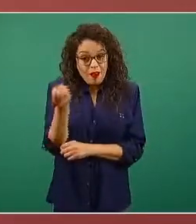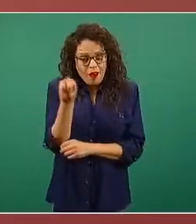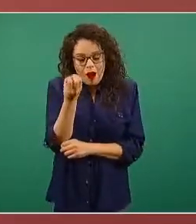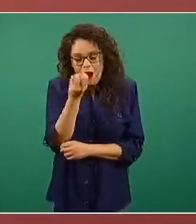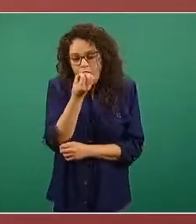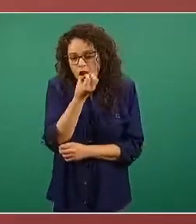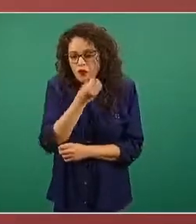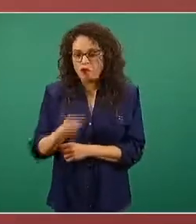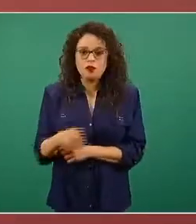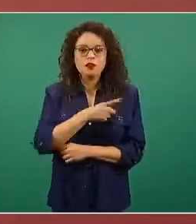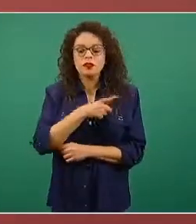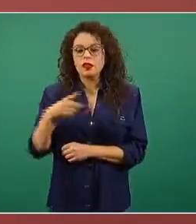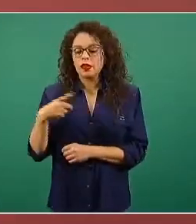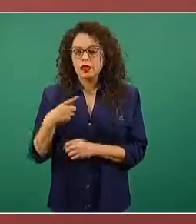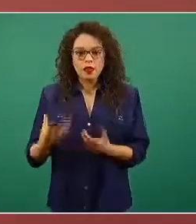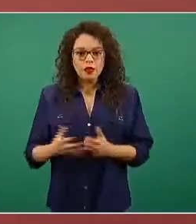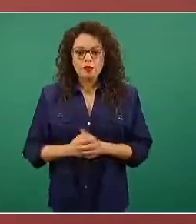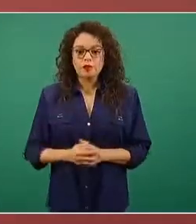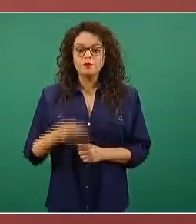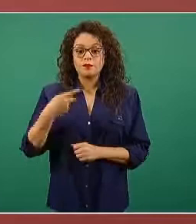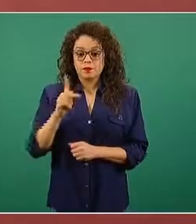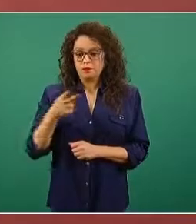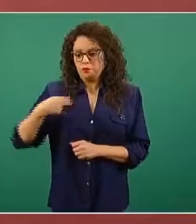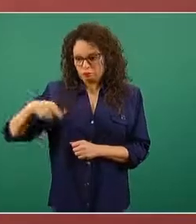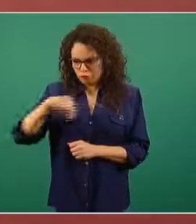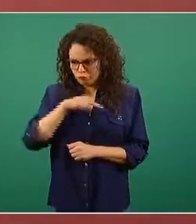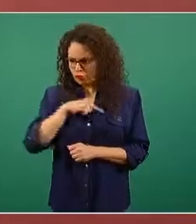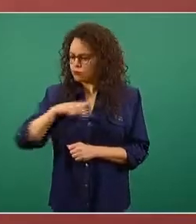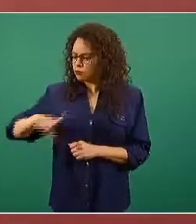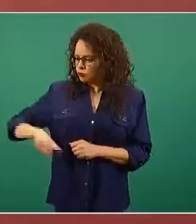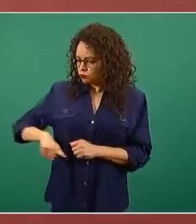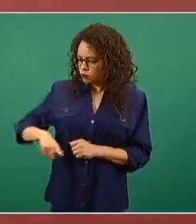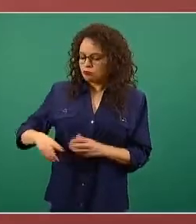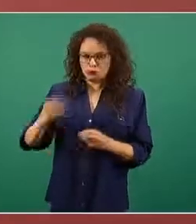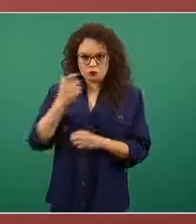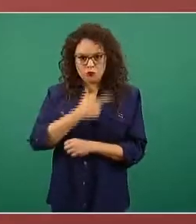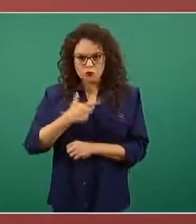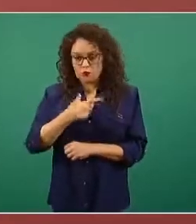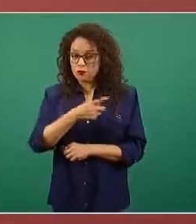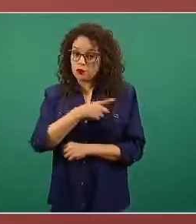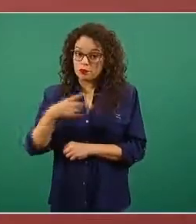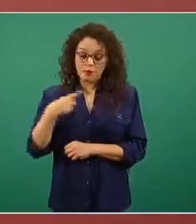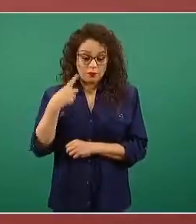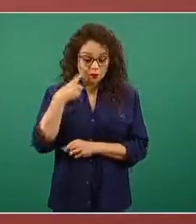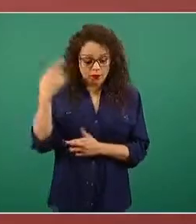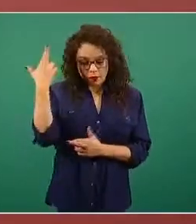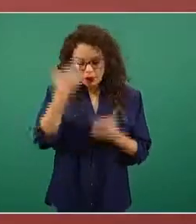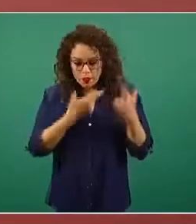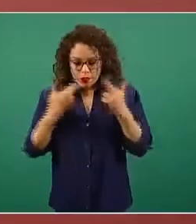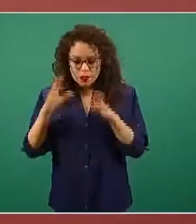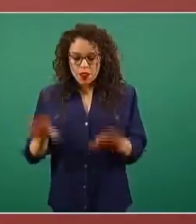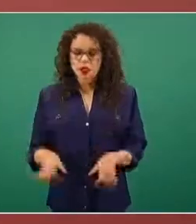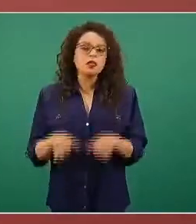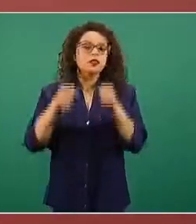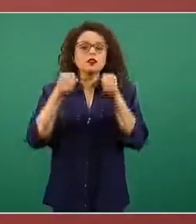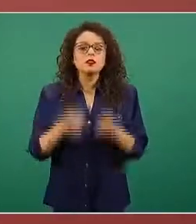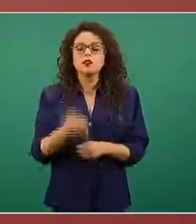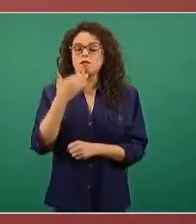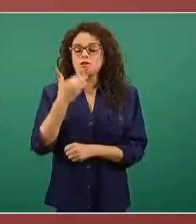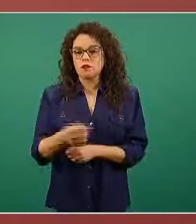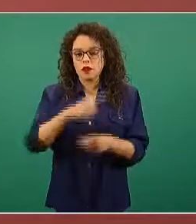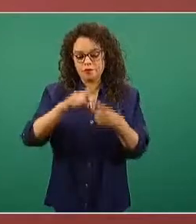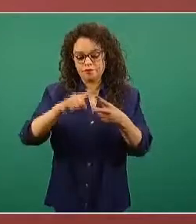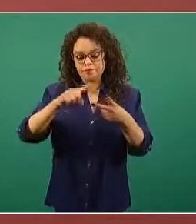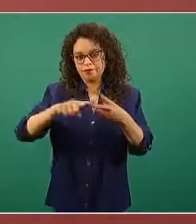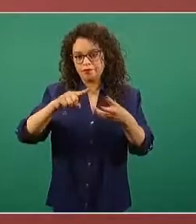con gusto ejercemos en el gobierno, garantizar estos 3 elementos. Hoy, por cierto, y ahorita voy a los específicos sobre